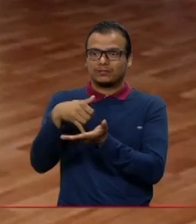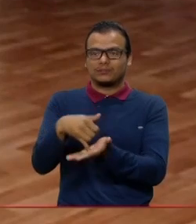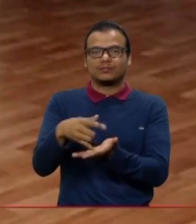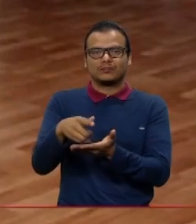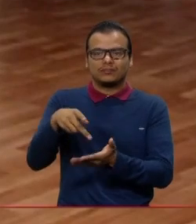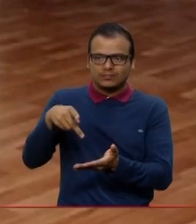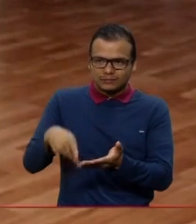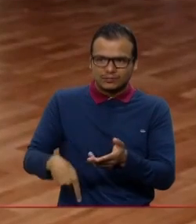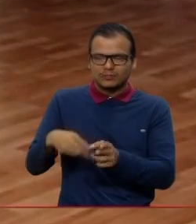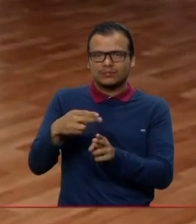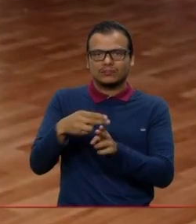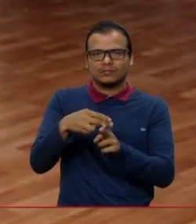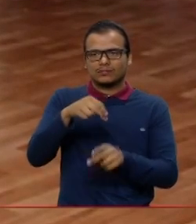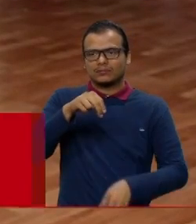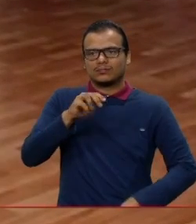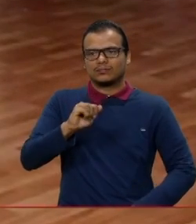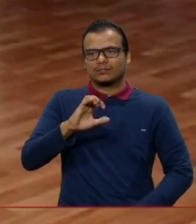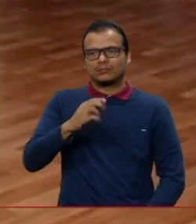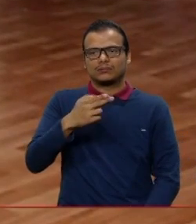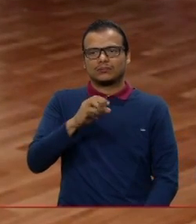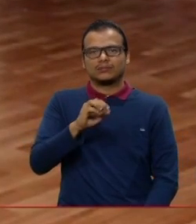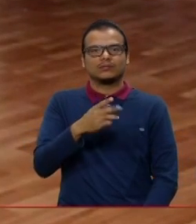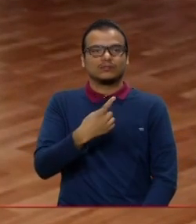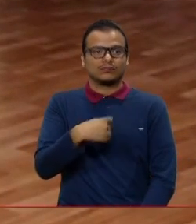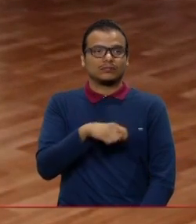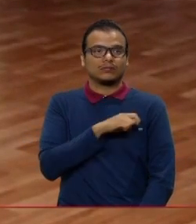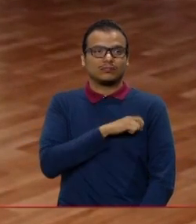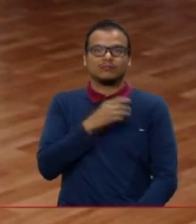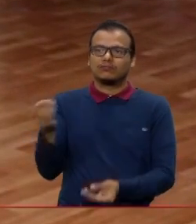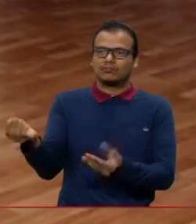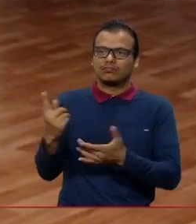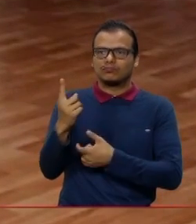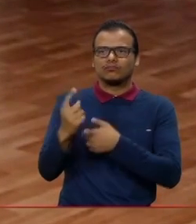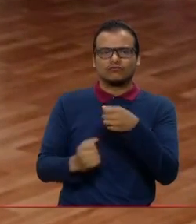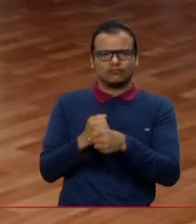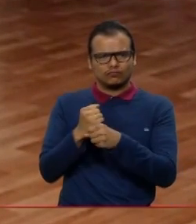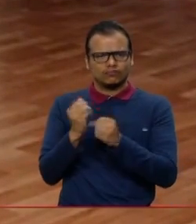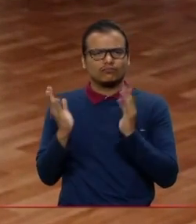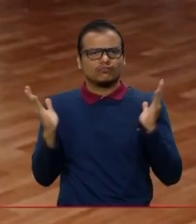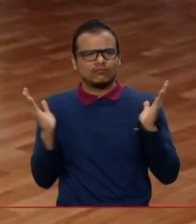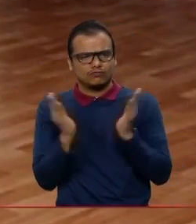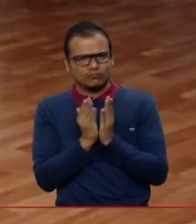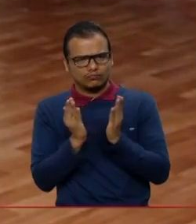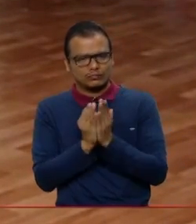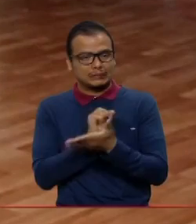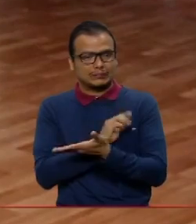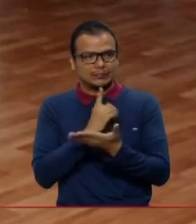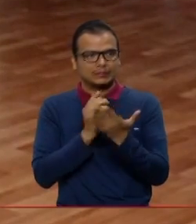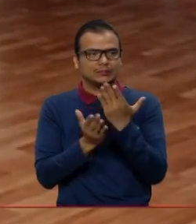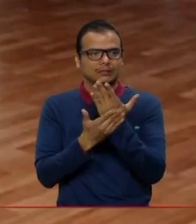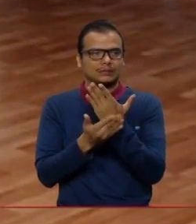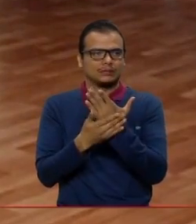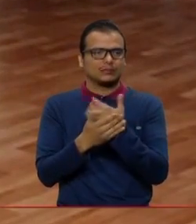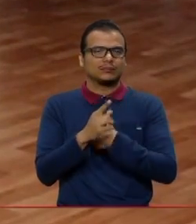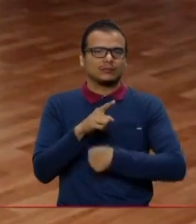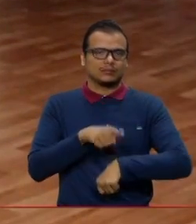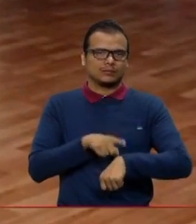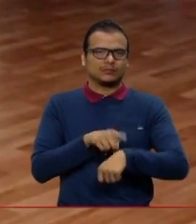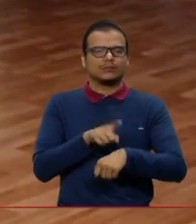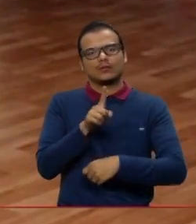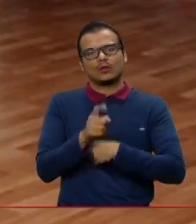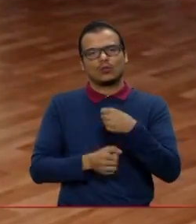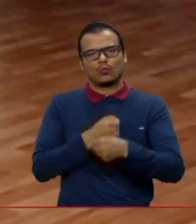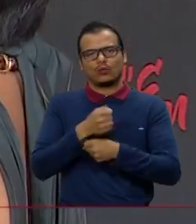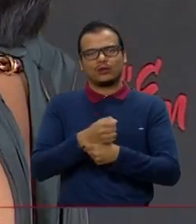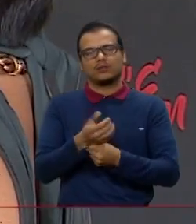él pude recibir esa beca de que me ofrece todo el año completo la beca dice un año pero pues claro uno